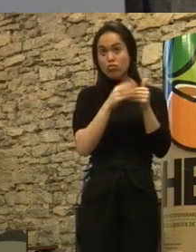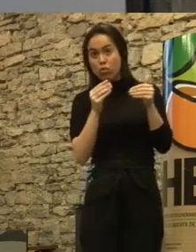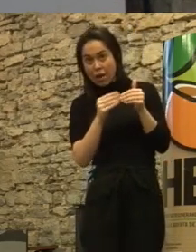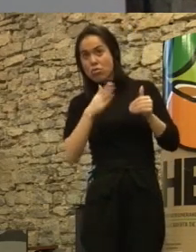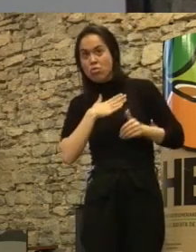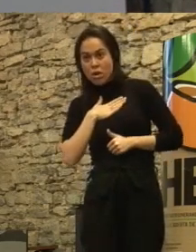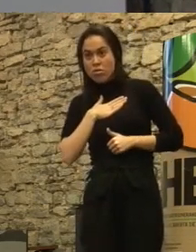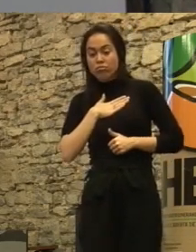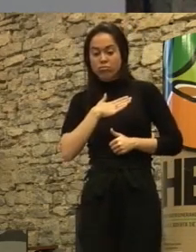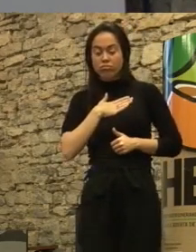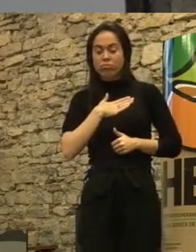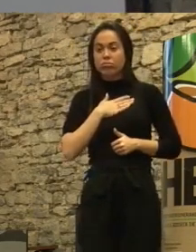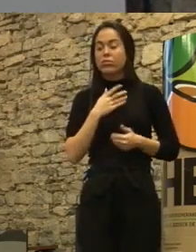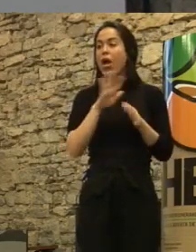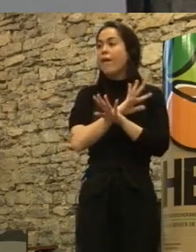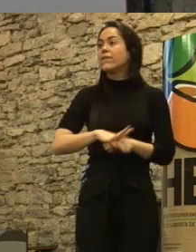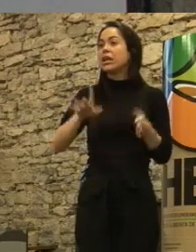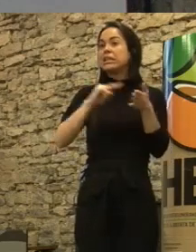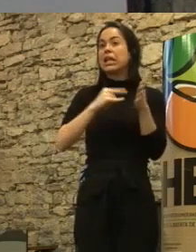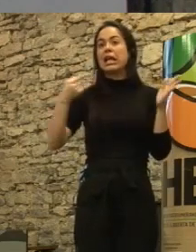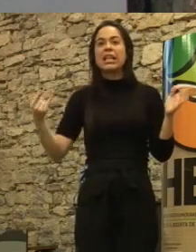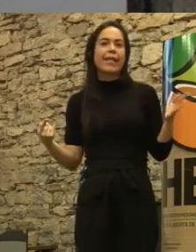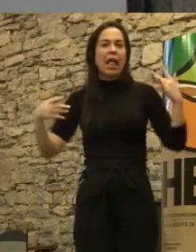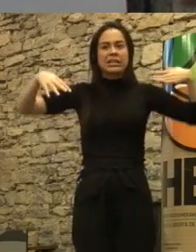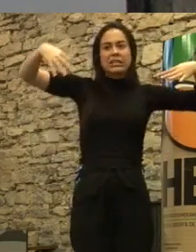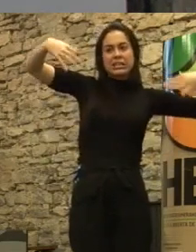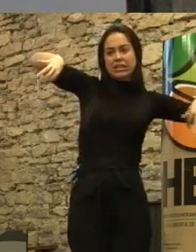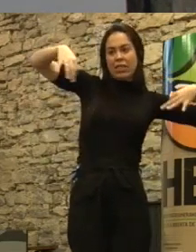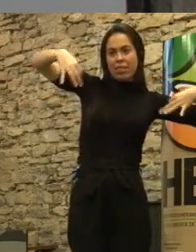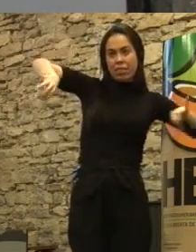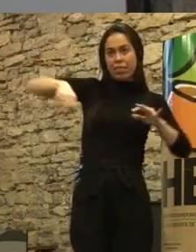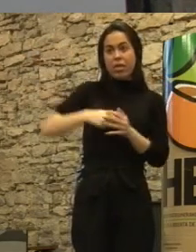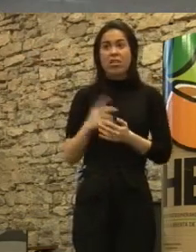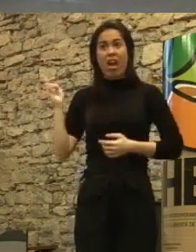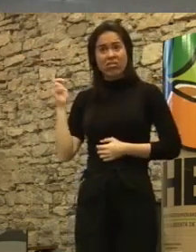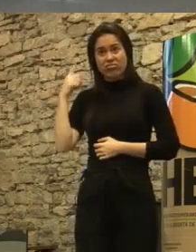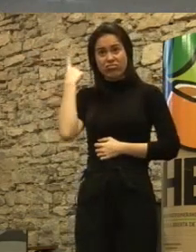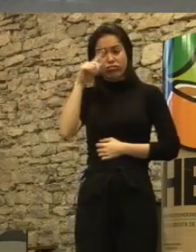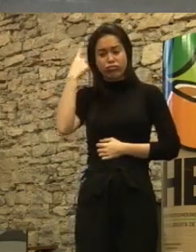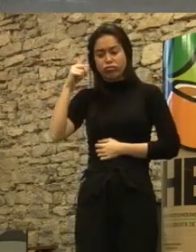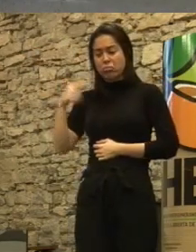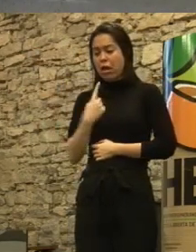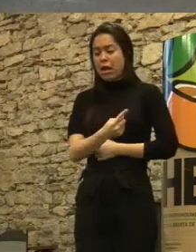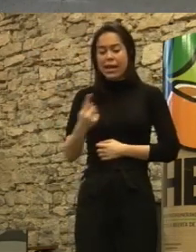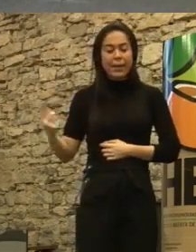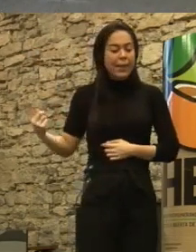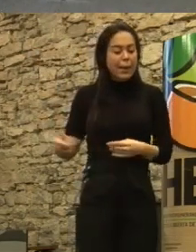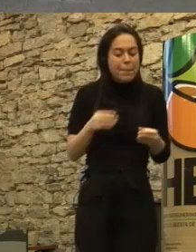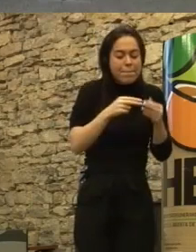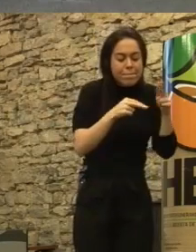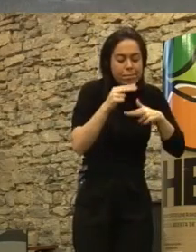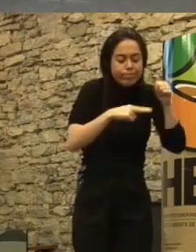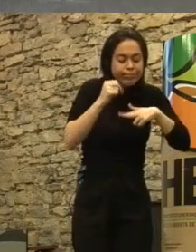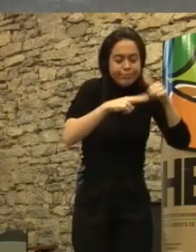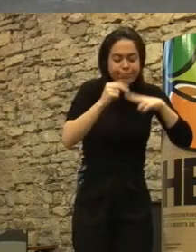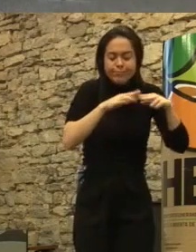Donde la tecnología es una tecnología muy sencilla, de la que él sabe todo, la misma gente va y se monta su estructura, se